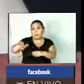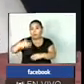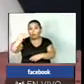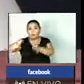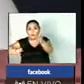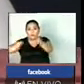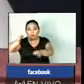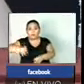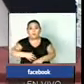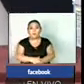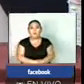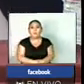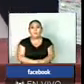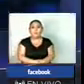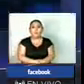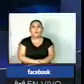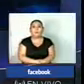a juicio